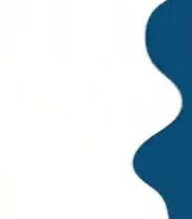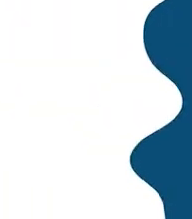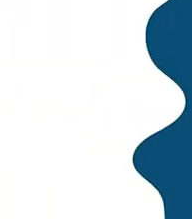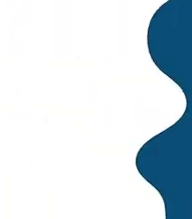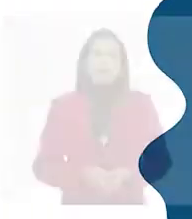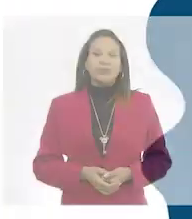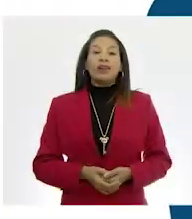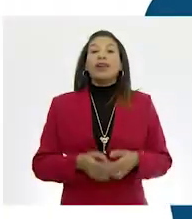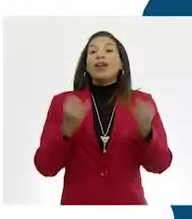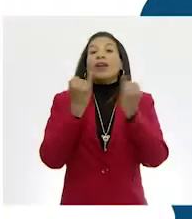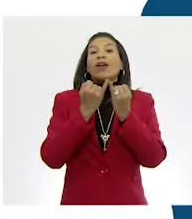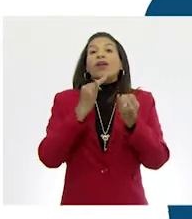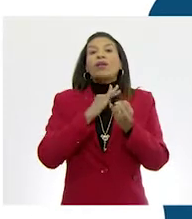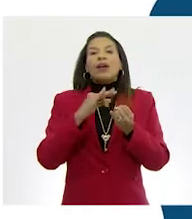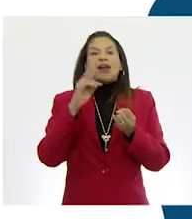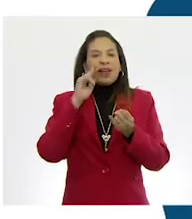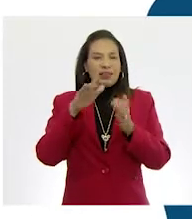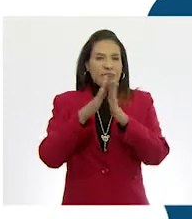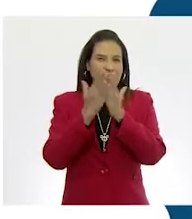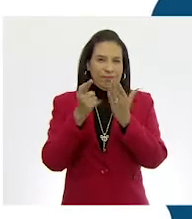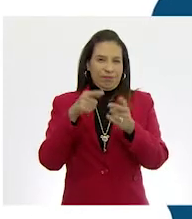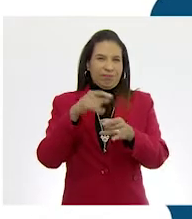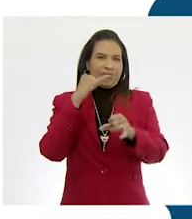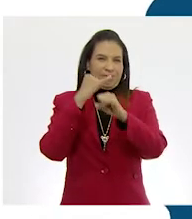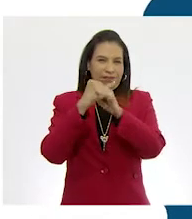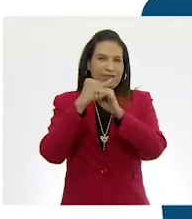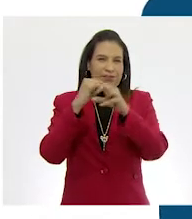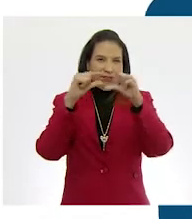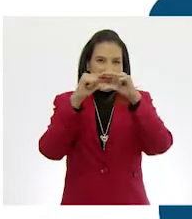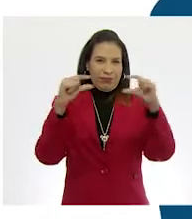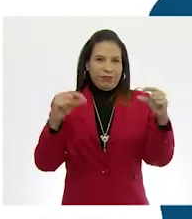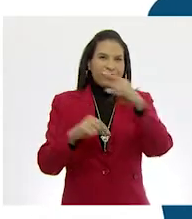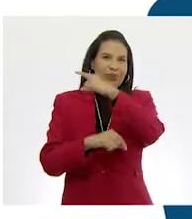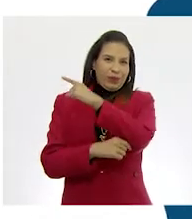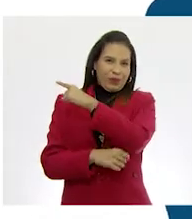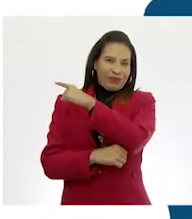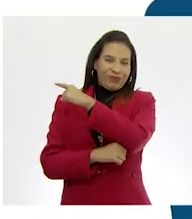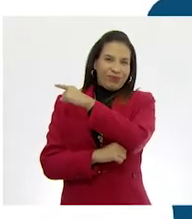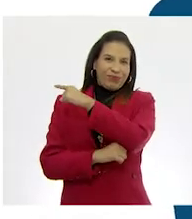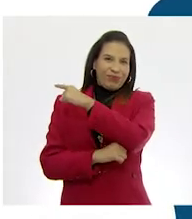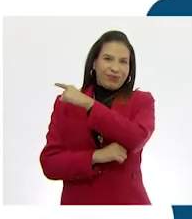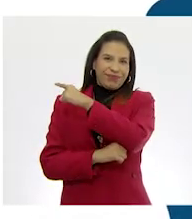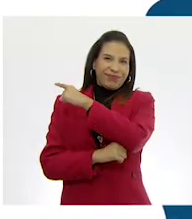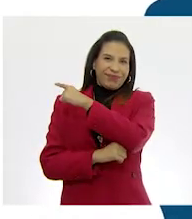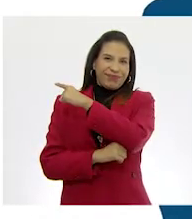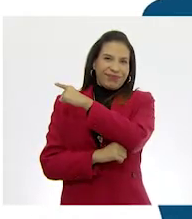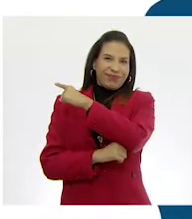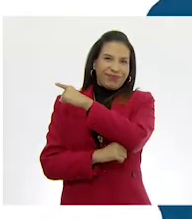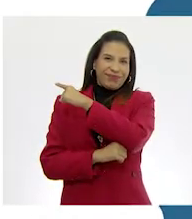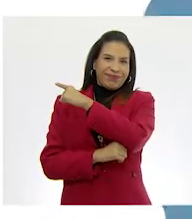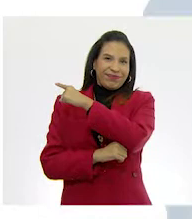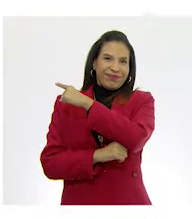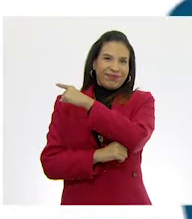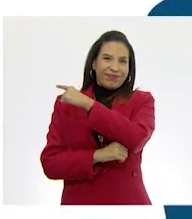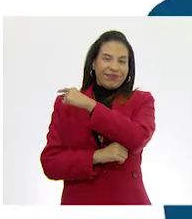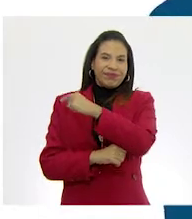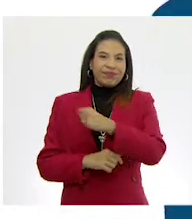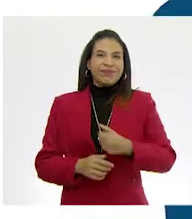también puedes encontrar los libros de texto en la página conaliteg punto sep.gob.mx